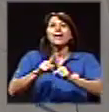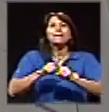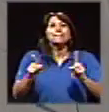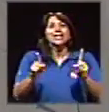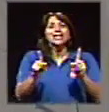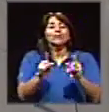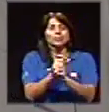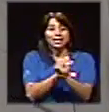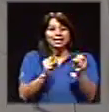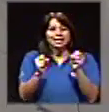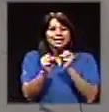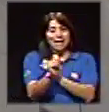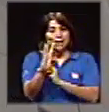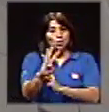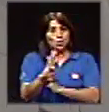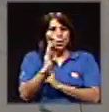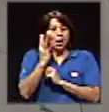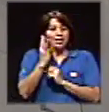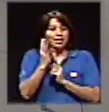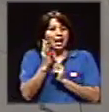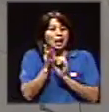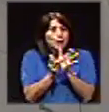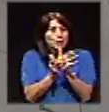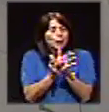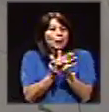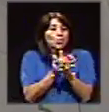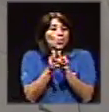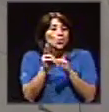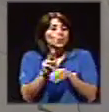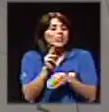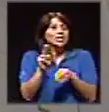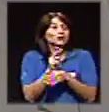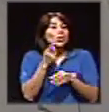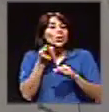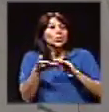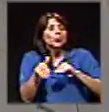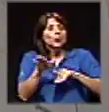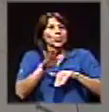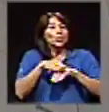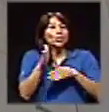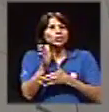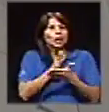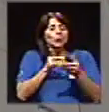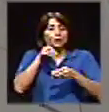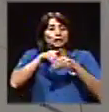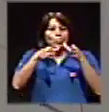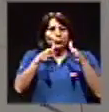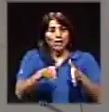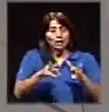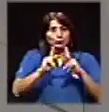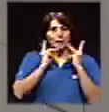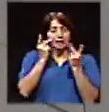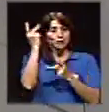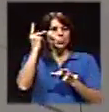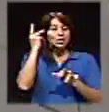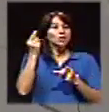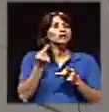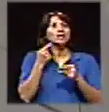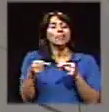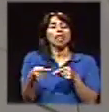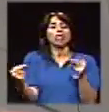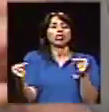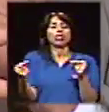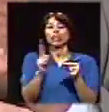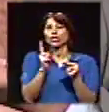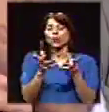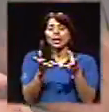trucos de algunos diputados de un partido que siempre se ha opuesto a arreglar este tema, y no hubo plan fiscal,